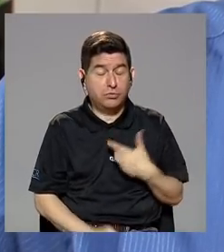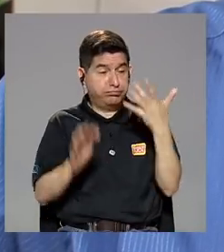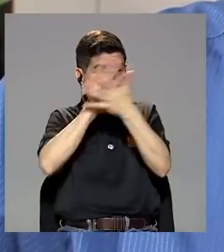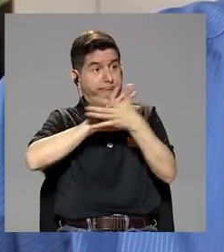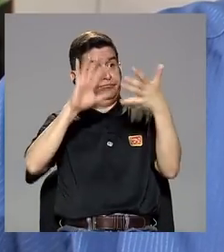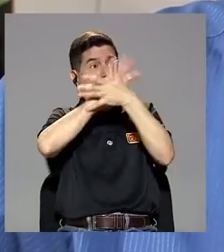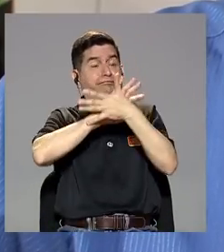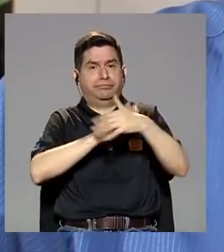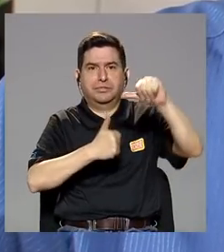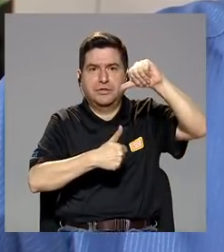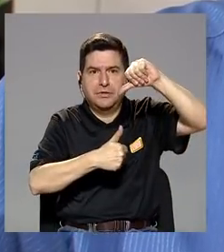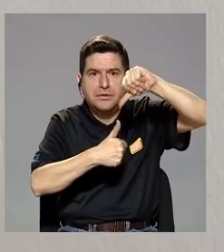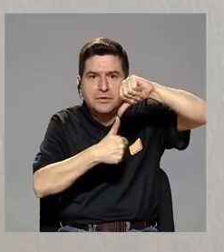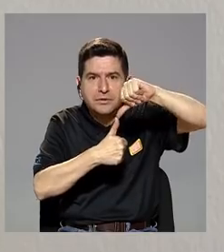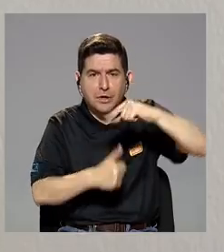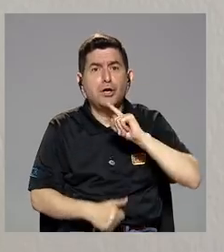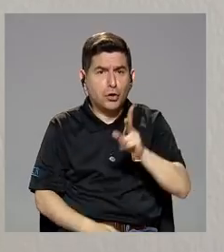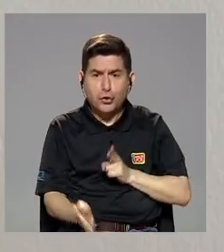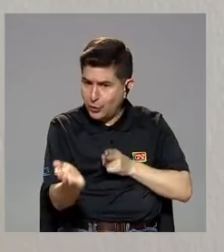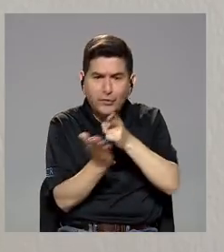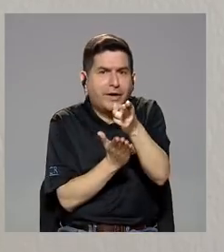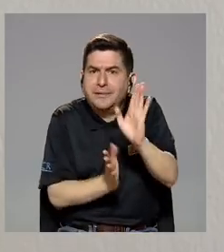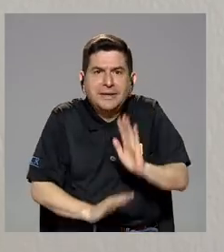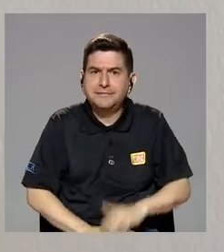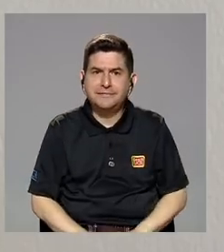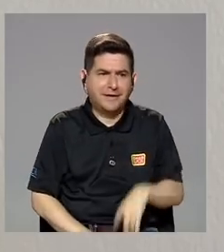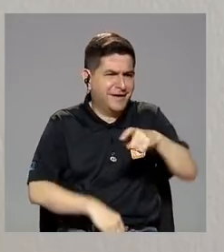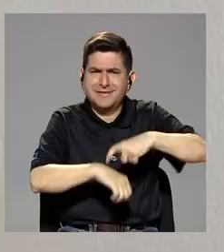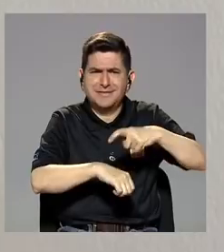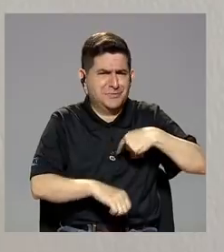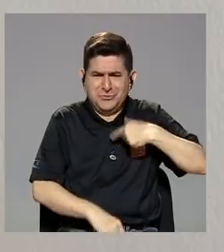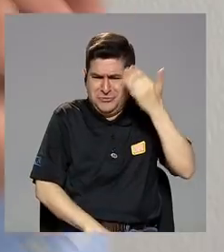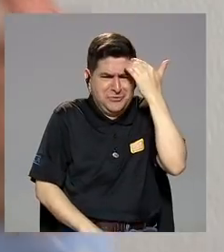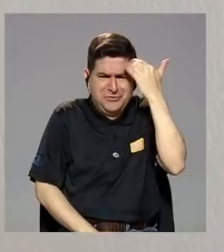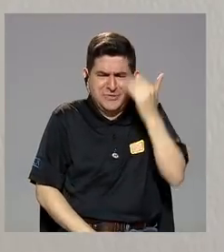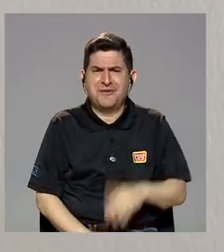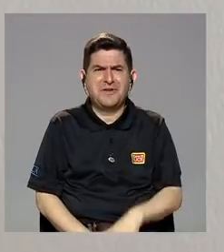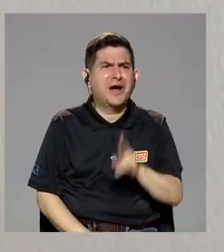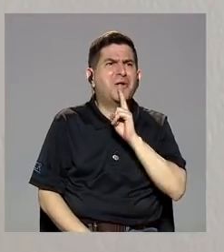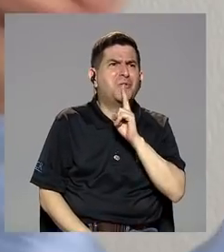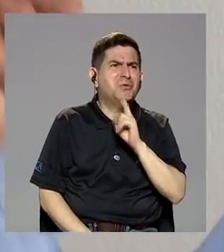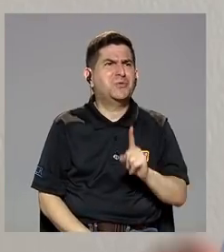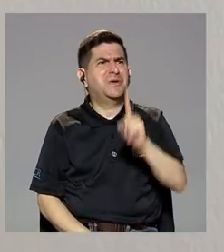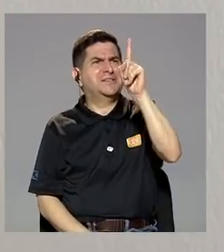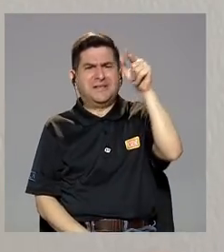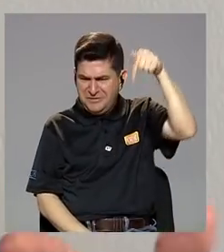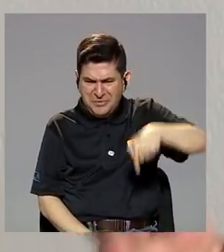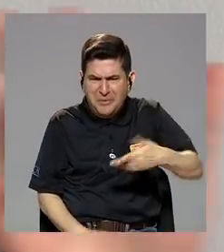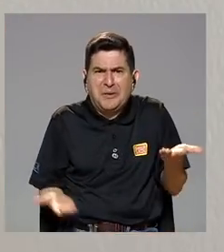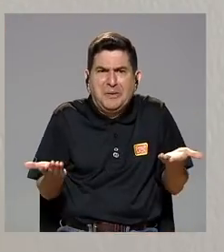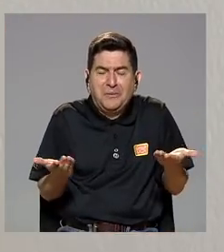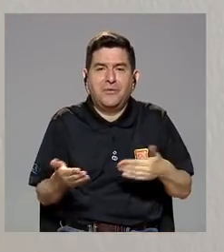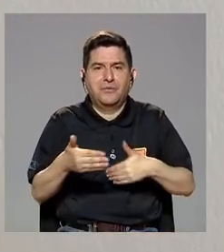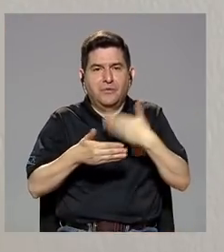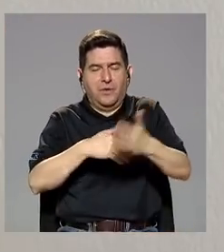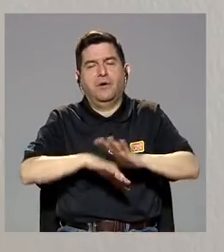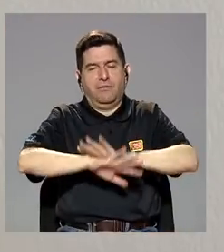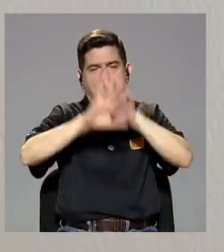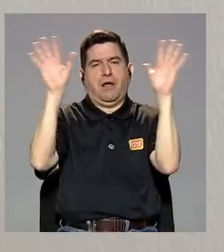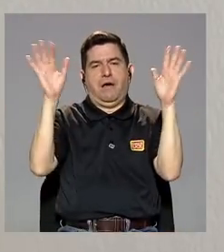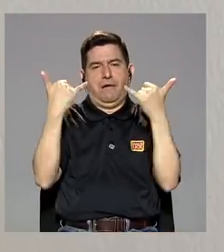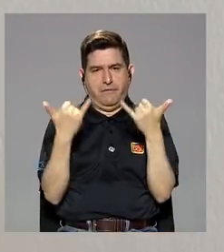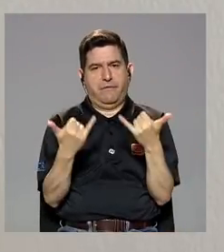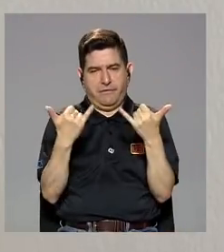conservera era de hielo dijo ovación esta mente en esa época yo no sabía si honduras estaba más abajo más arriba ya después por supuesto